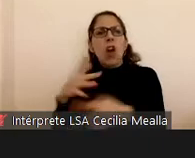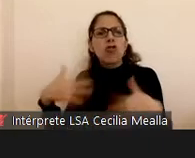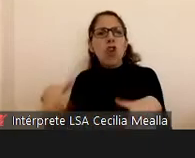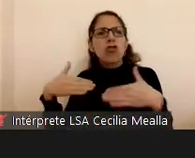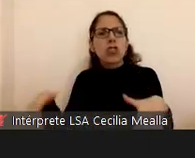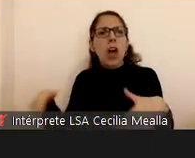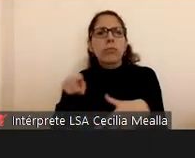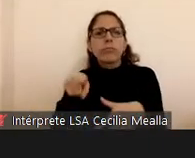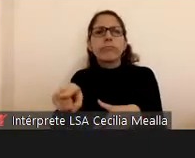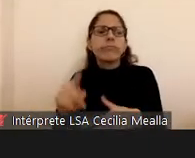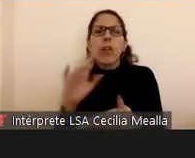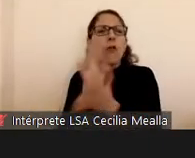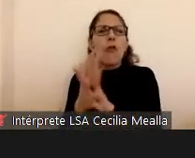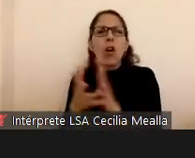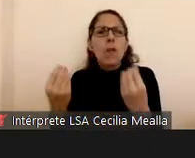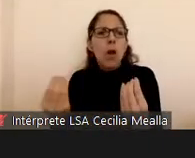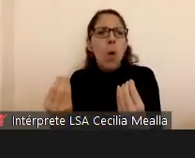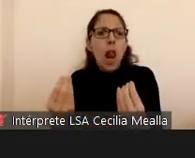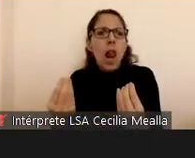Esta rosa.